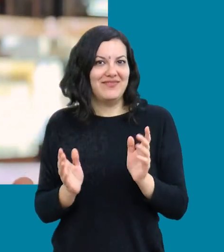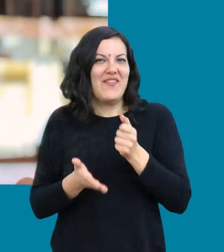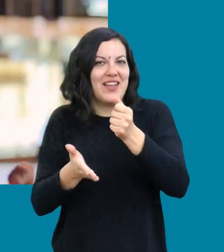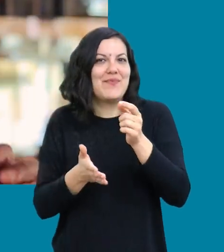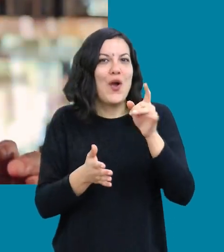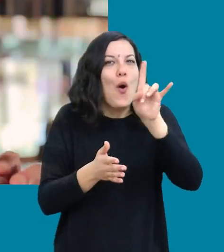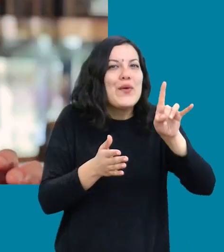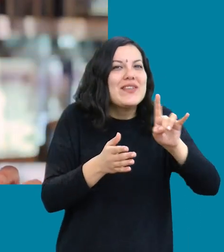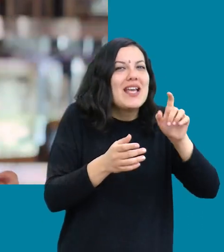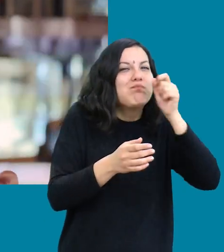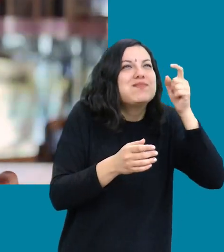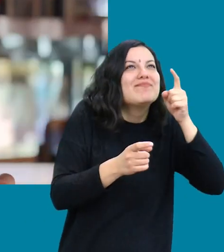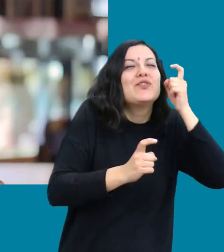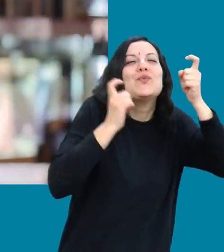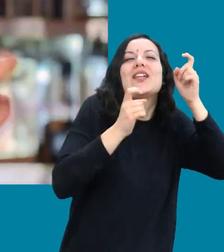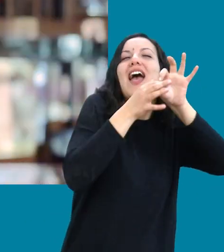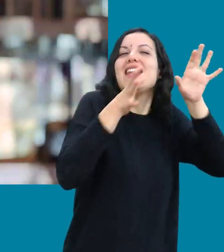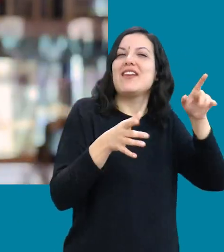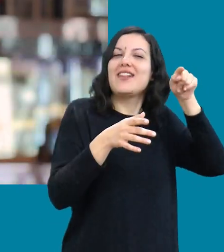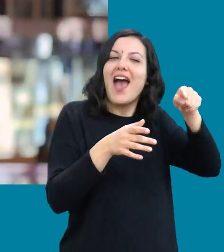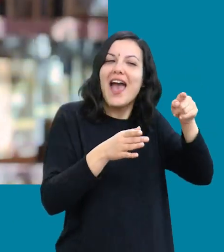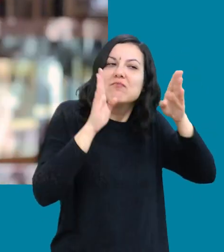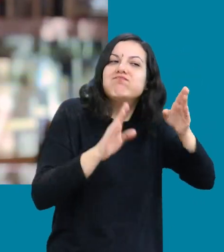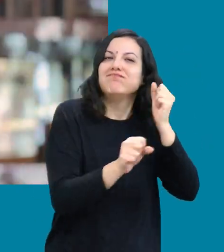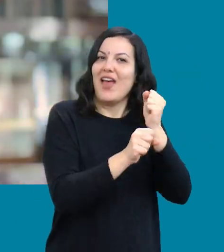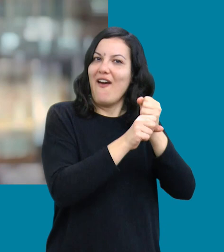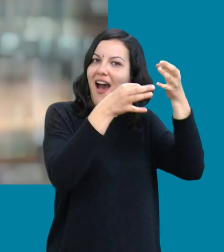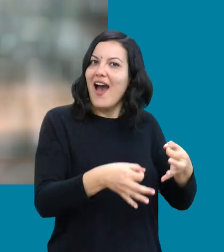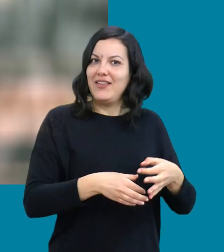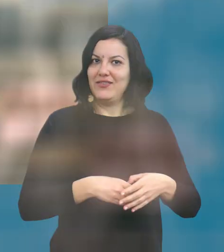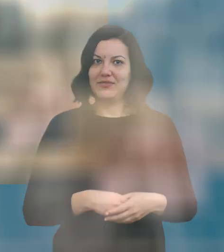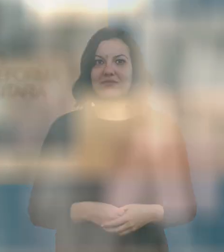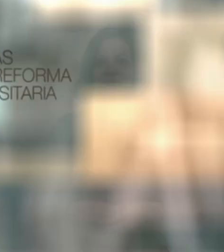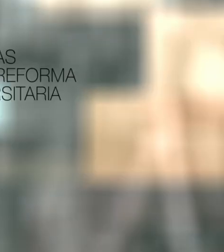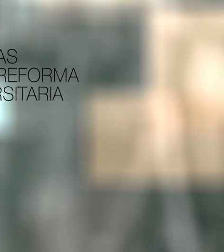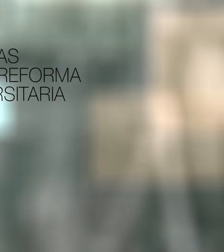y la universidad se sueña libre por un instante. En ese instante hay que trabajar, ¿no?